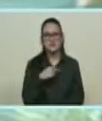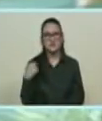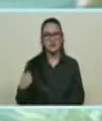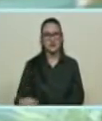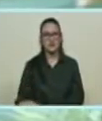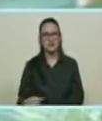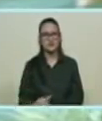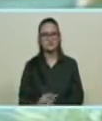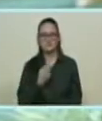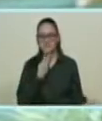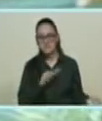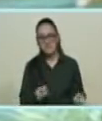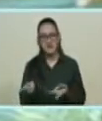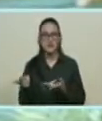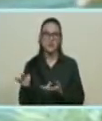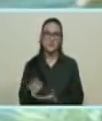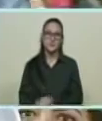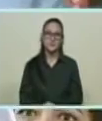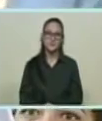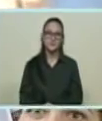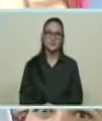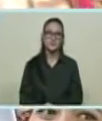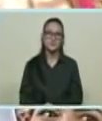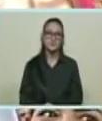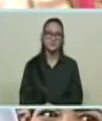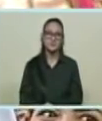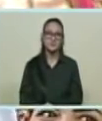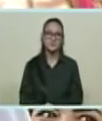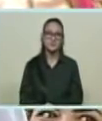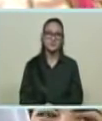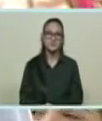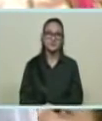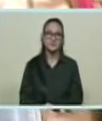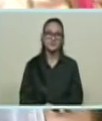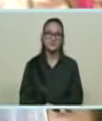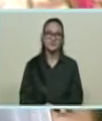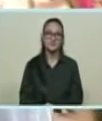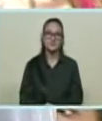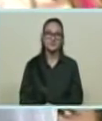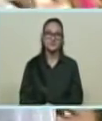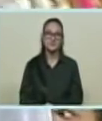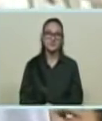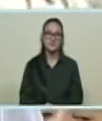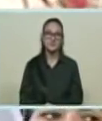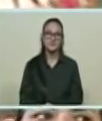China. Bienvenido. Ni hao.